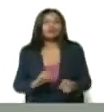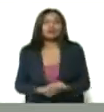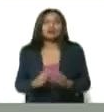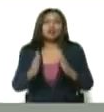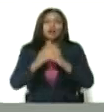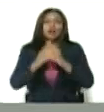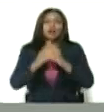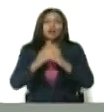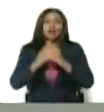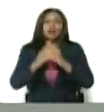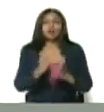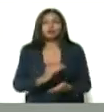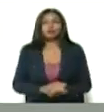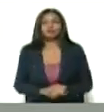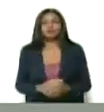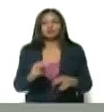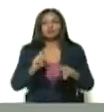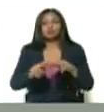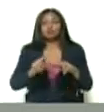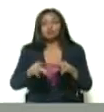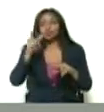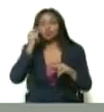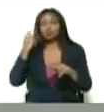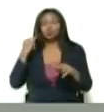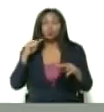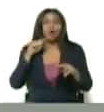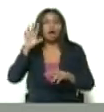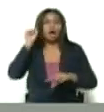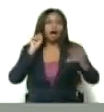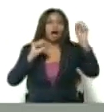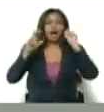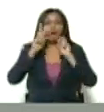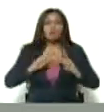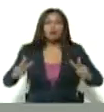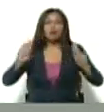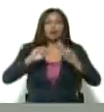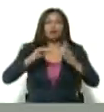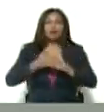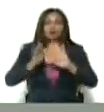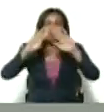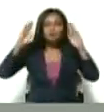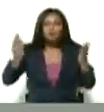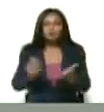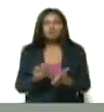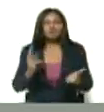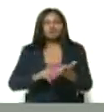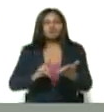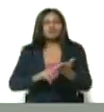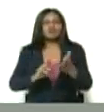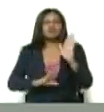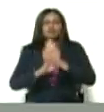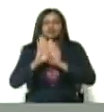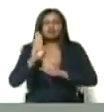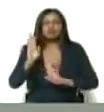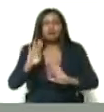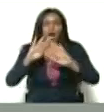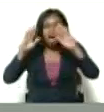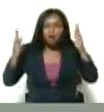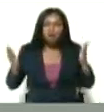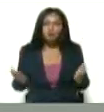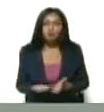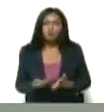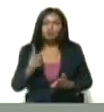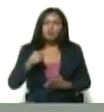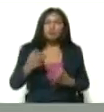nuestras casas, los niños y las niñas aprenden valores y aprenden el mundo real y concreto, a desarrollarse en ese mundo. La escuela,